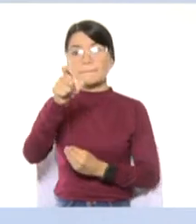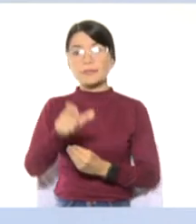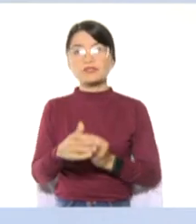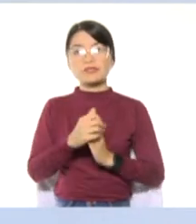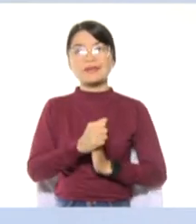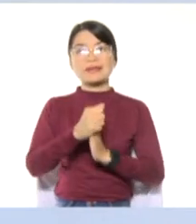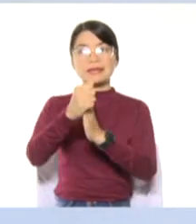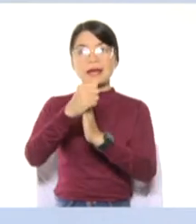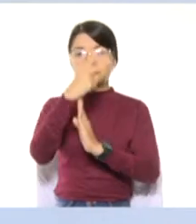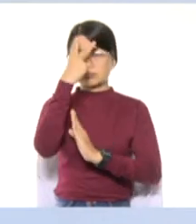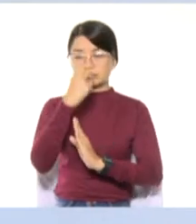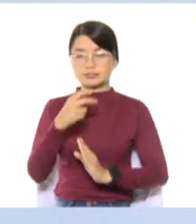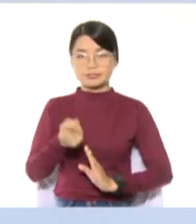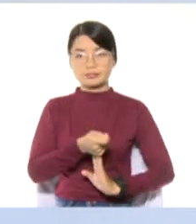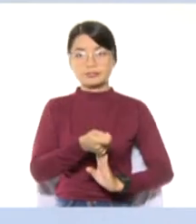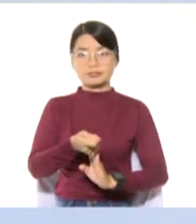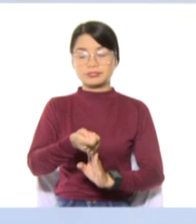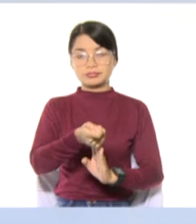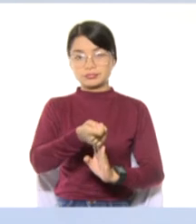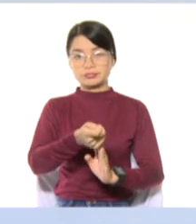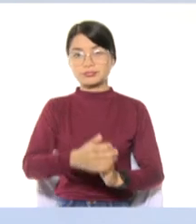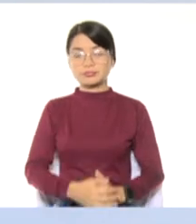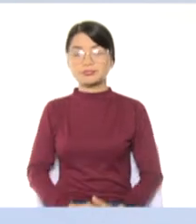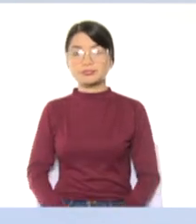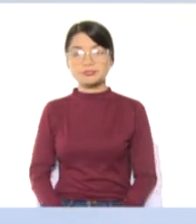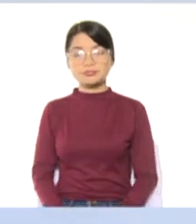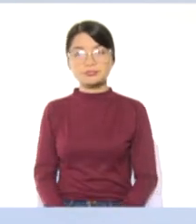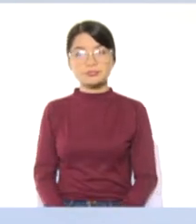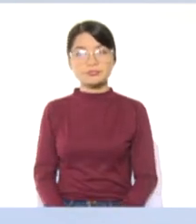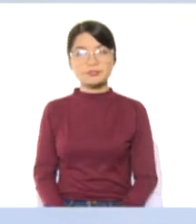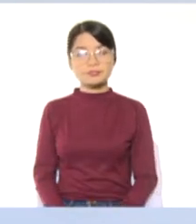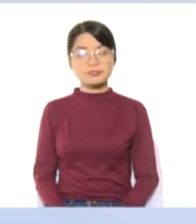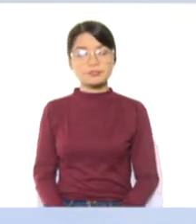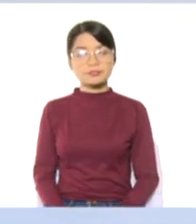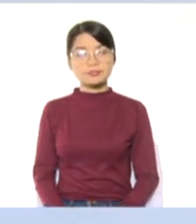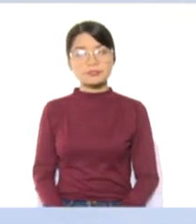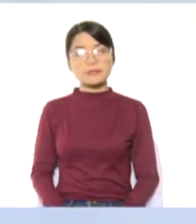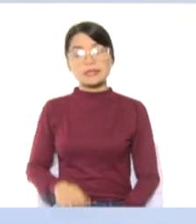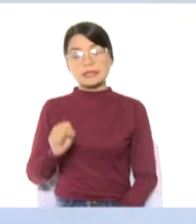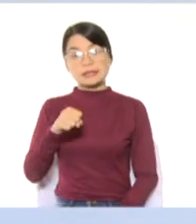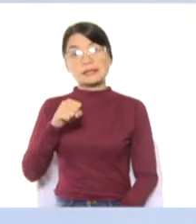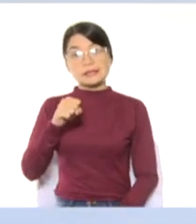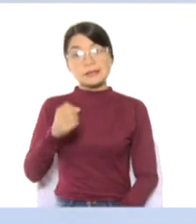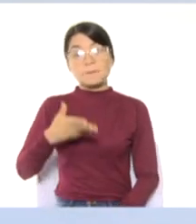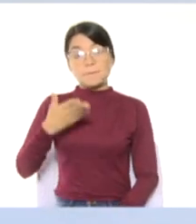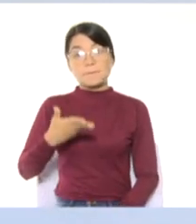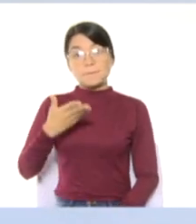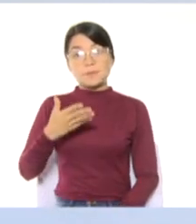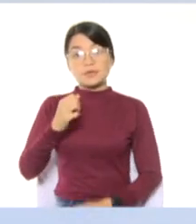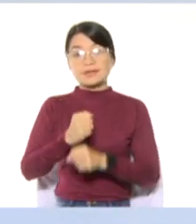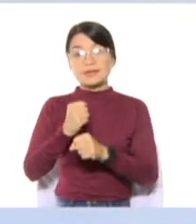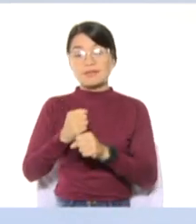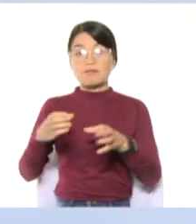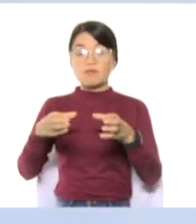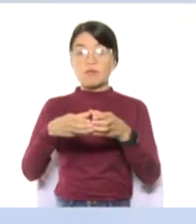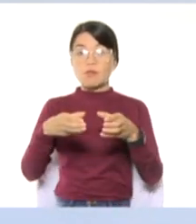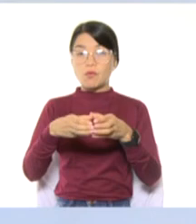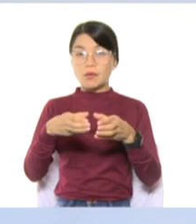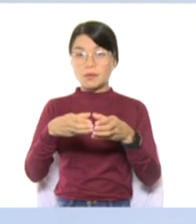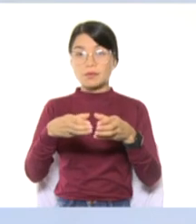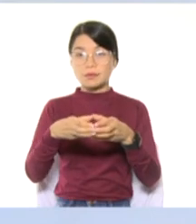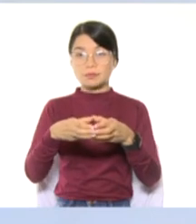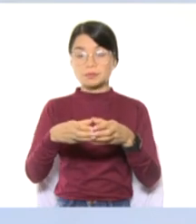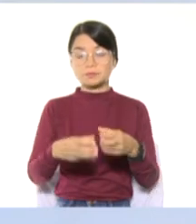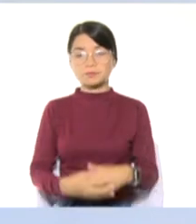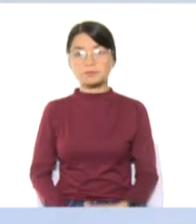educativa para las personas con deficiencias visuales, ¿cierto, mi profe? Ciertamente, es importantísimo ese trabajo en equipo, sin dejar